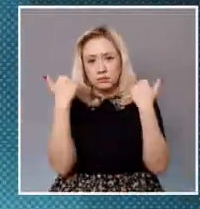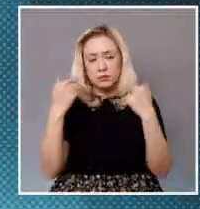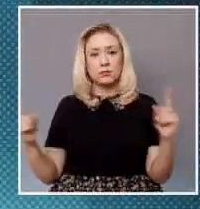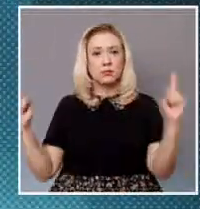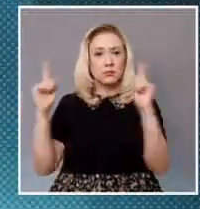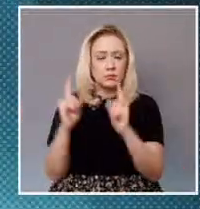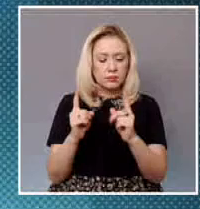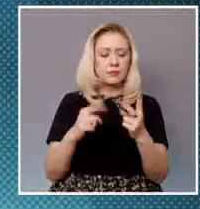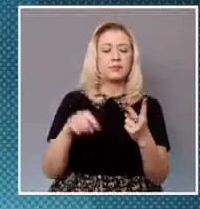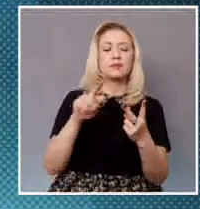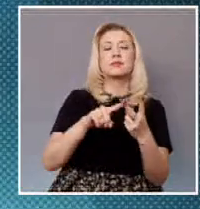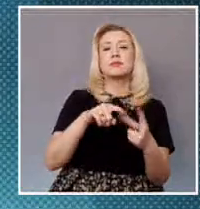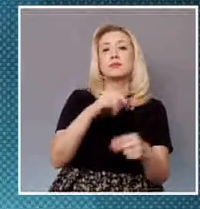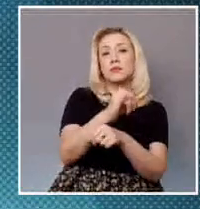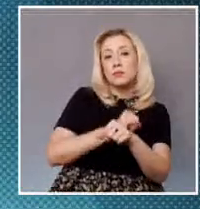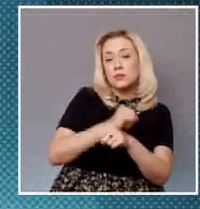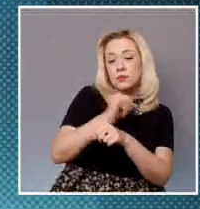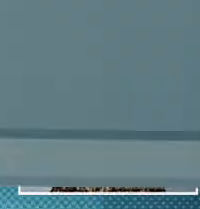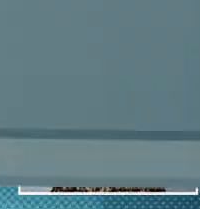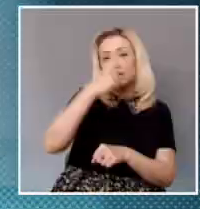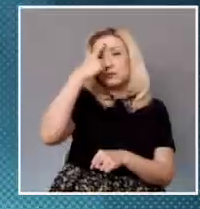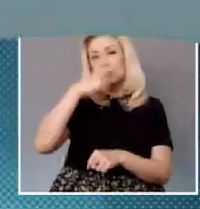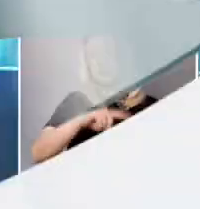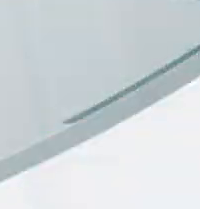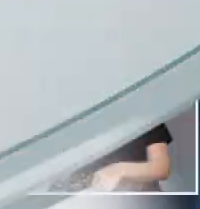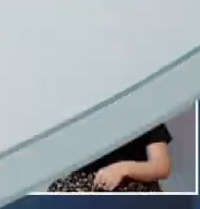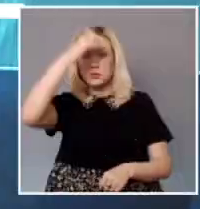juicio oral mercantil.